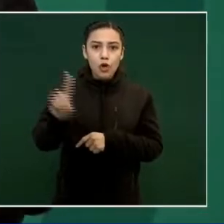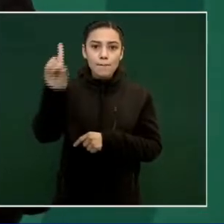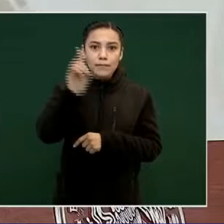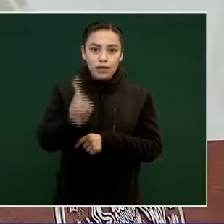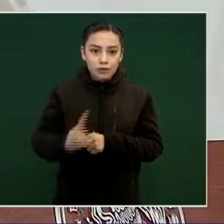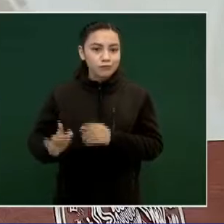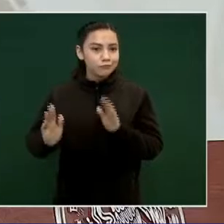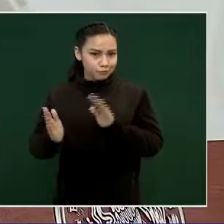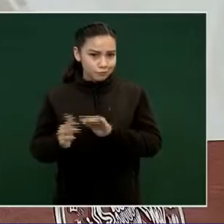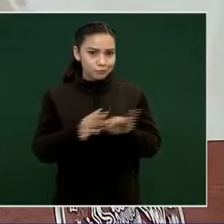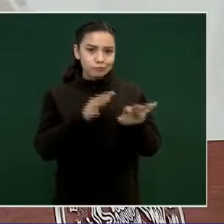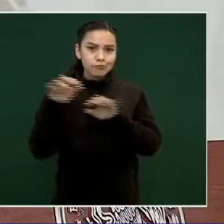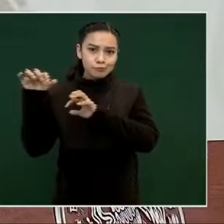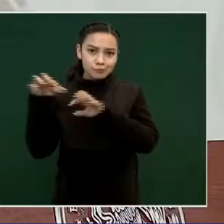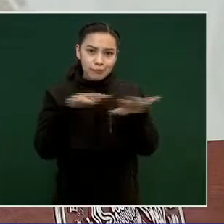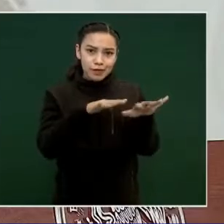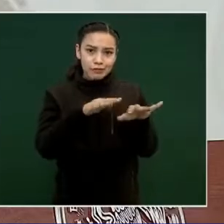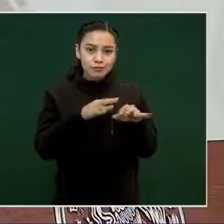y